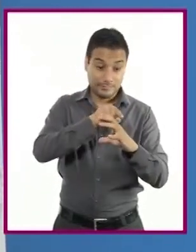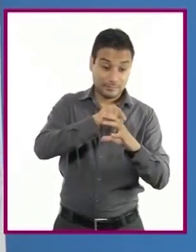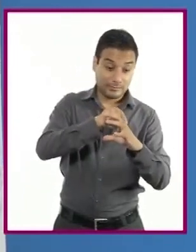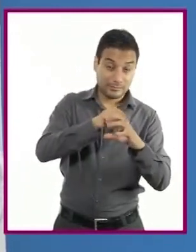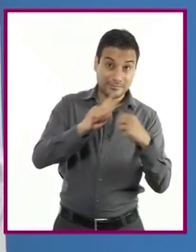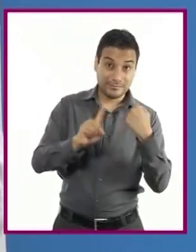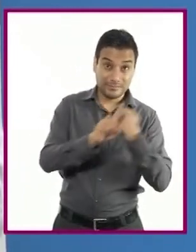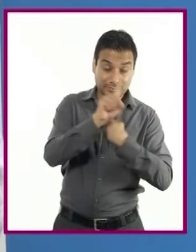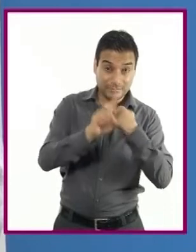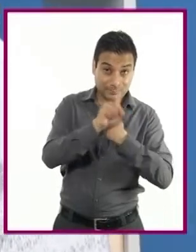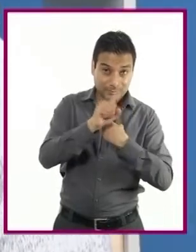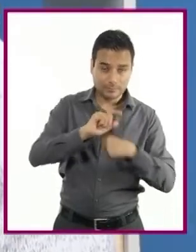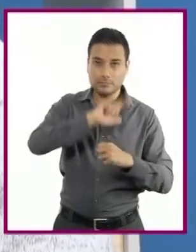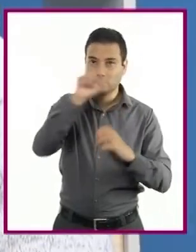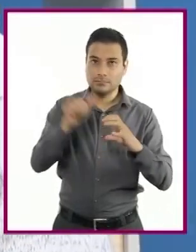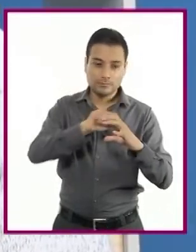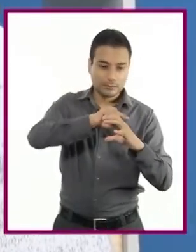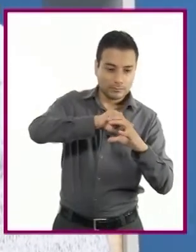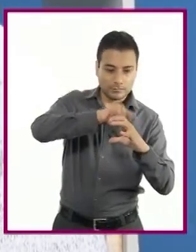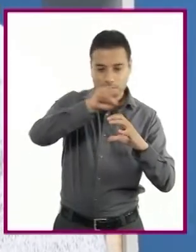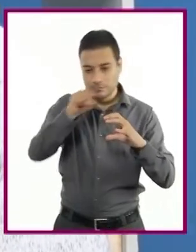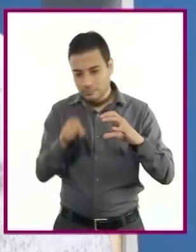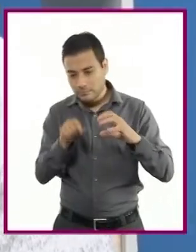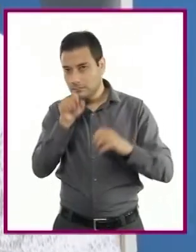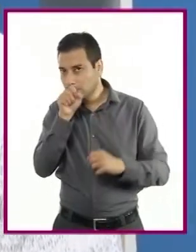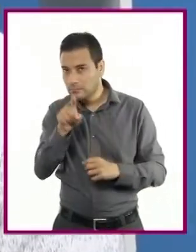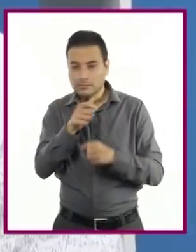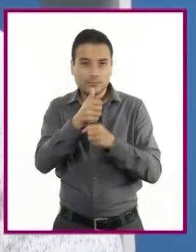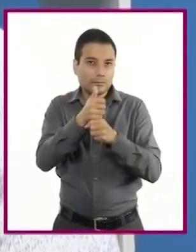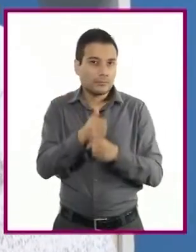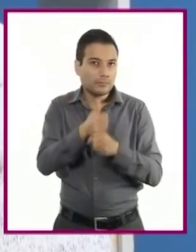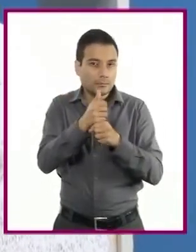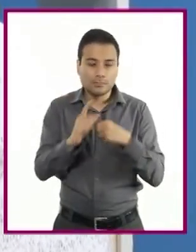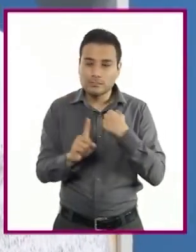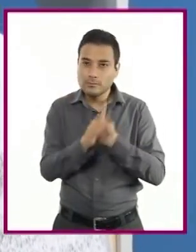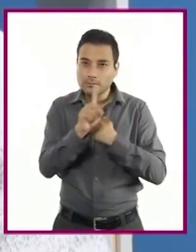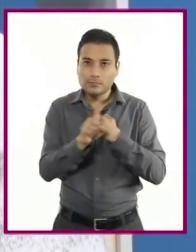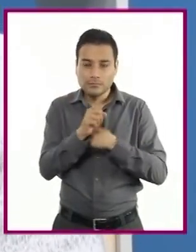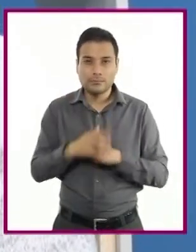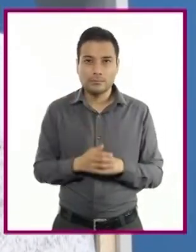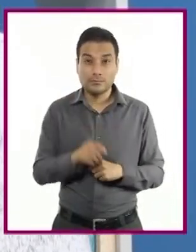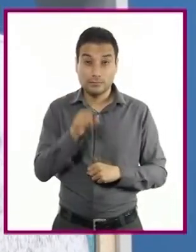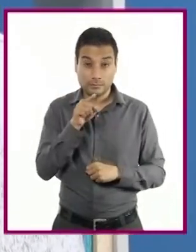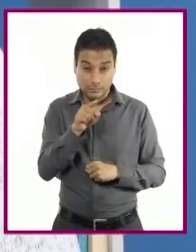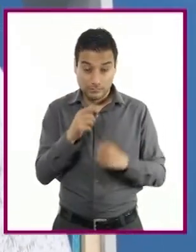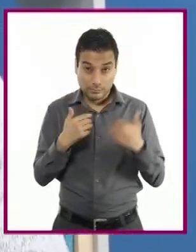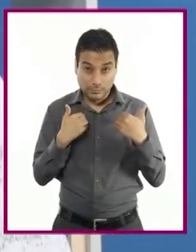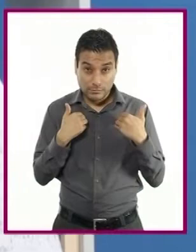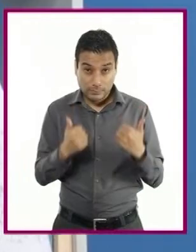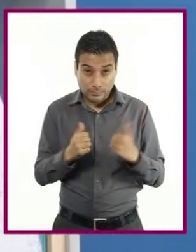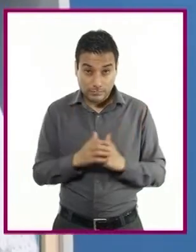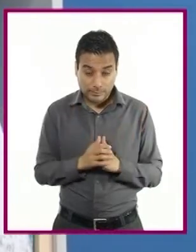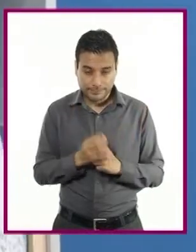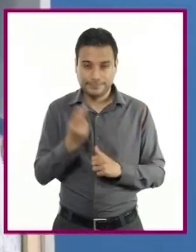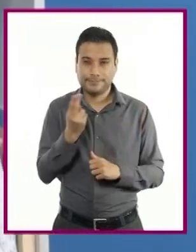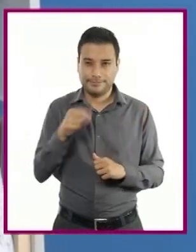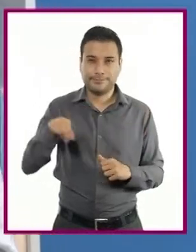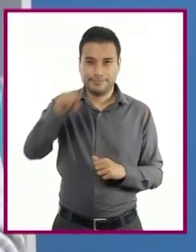repercute necesariamente en otra. Para entender el cambio climático y el calentamiento global, es necesario pensar de manera